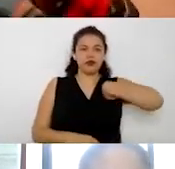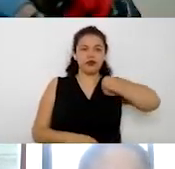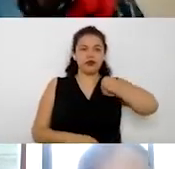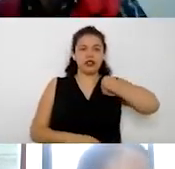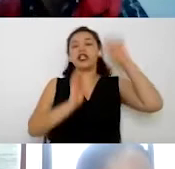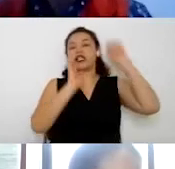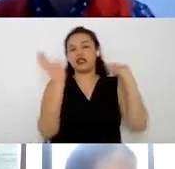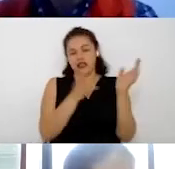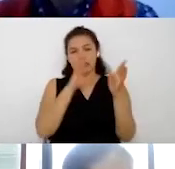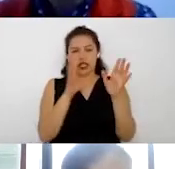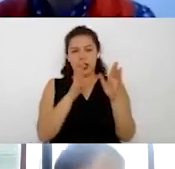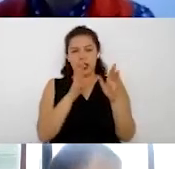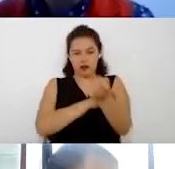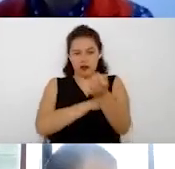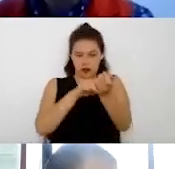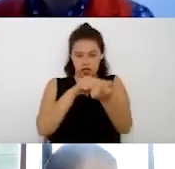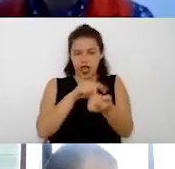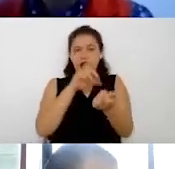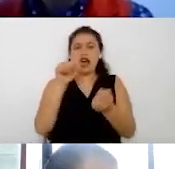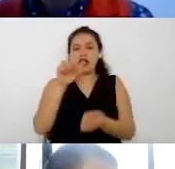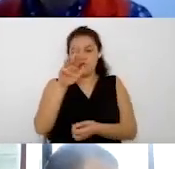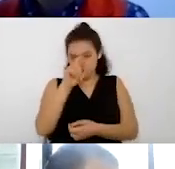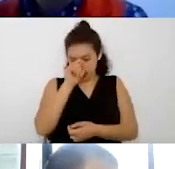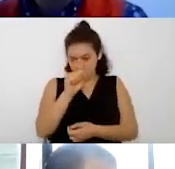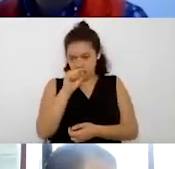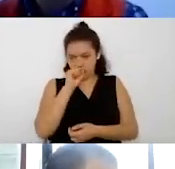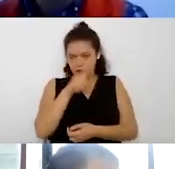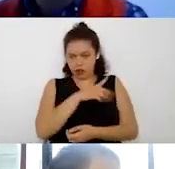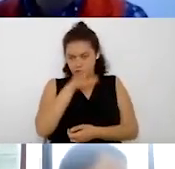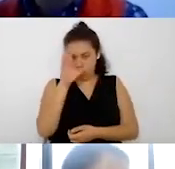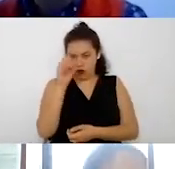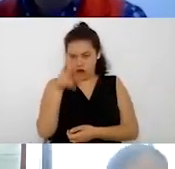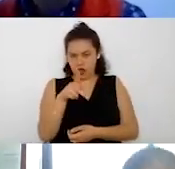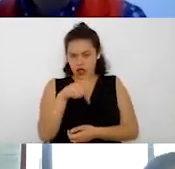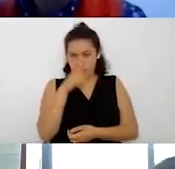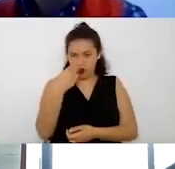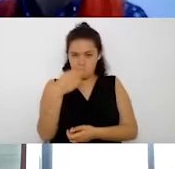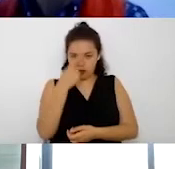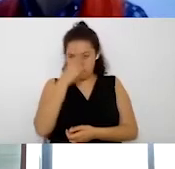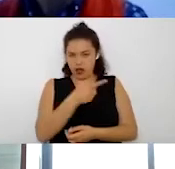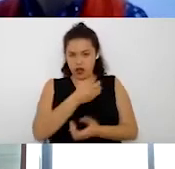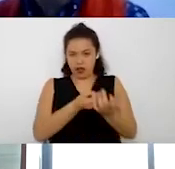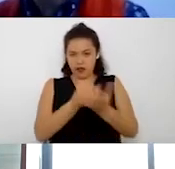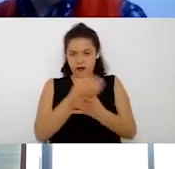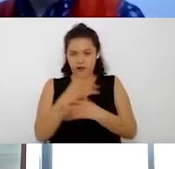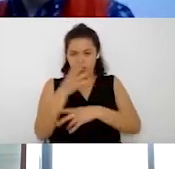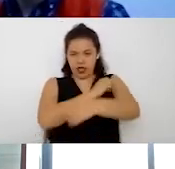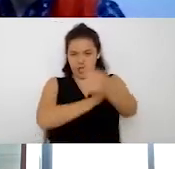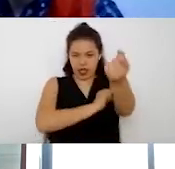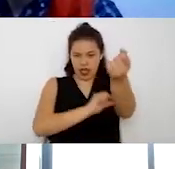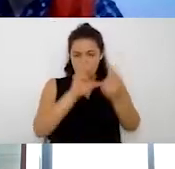venas, arterias. ¿Ok? De ahí el nombre, de hemorragia arterial. ¿Alguna duda hasta